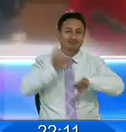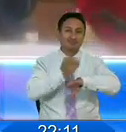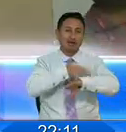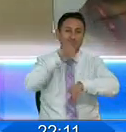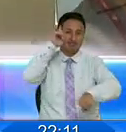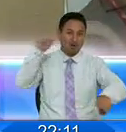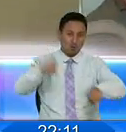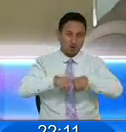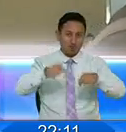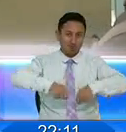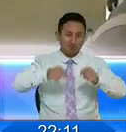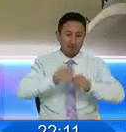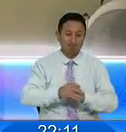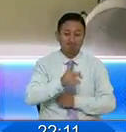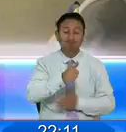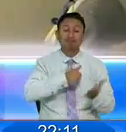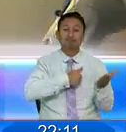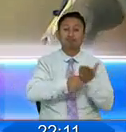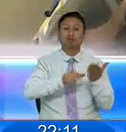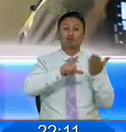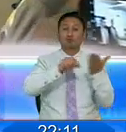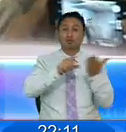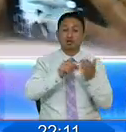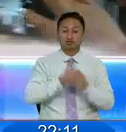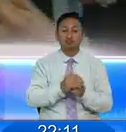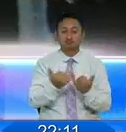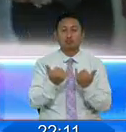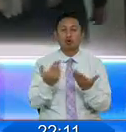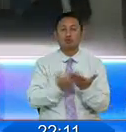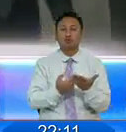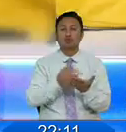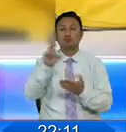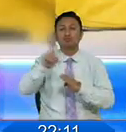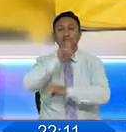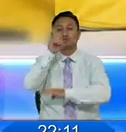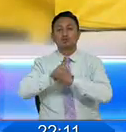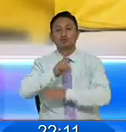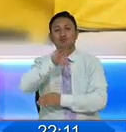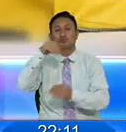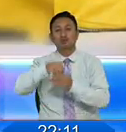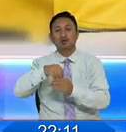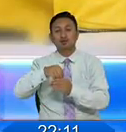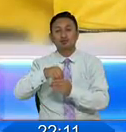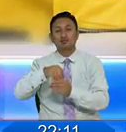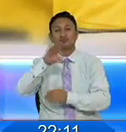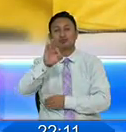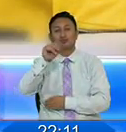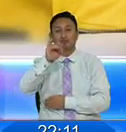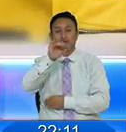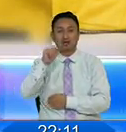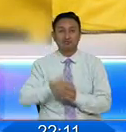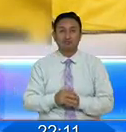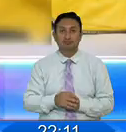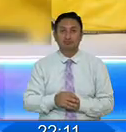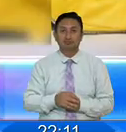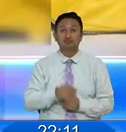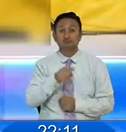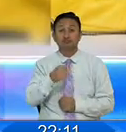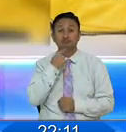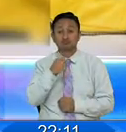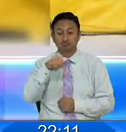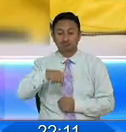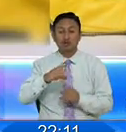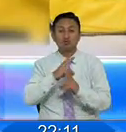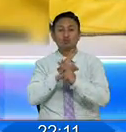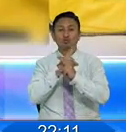richard martínez ministro de finanzas mantuvo una reunión con la directora del fondo monetario internacional kristalina georgieva quien a través de su